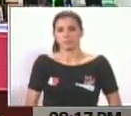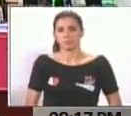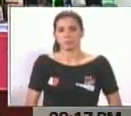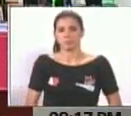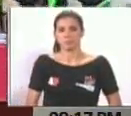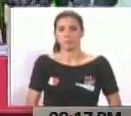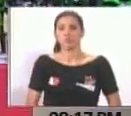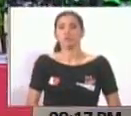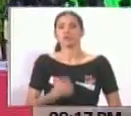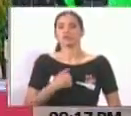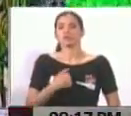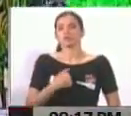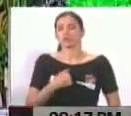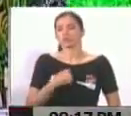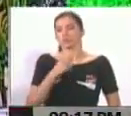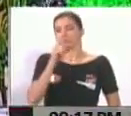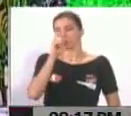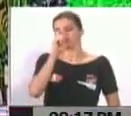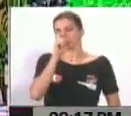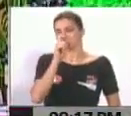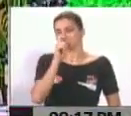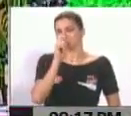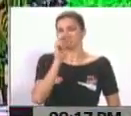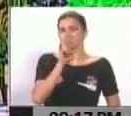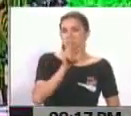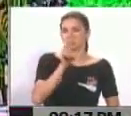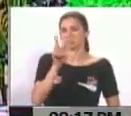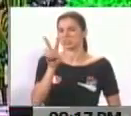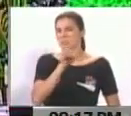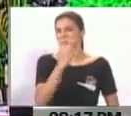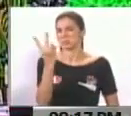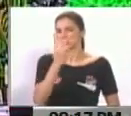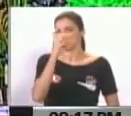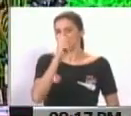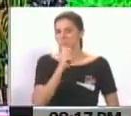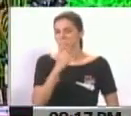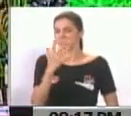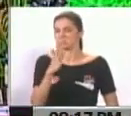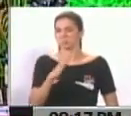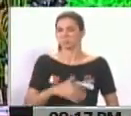Cuando yo tenía como 22 años sería,